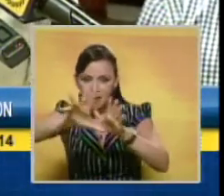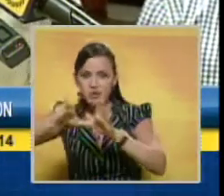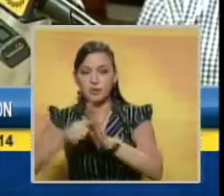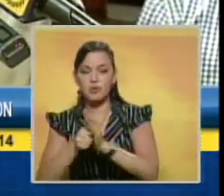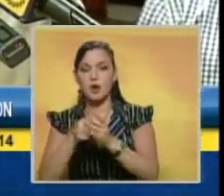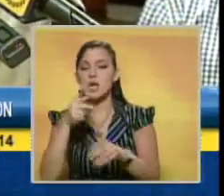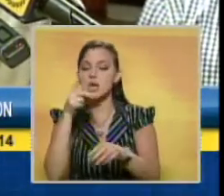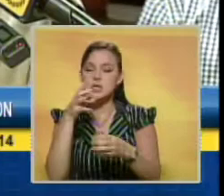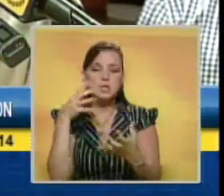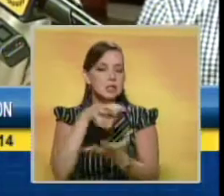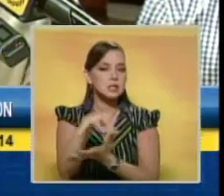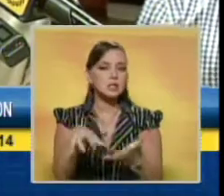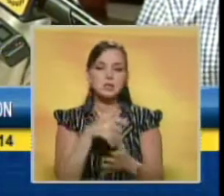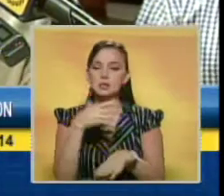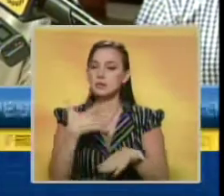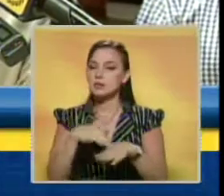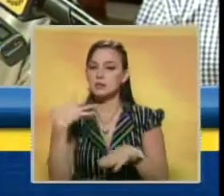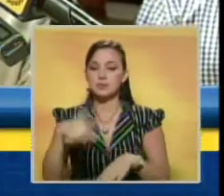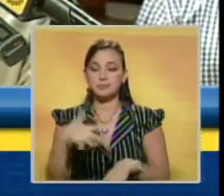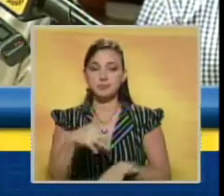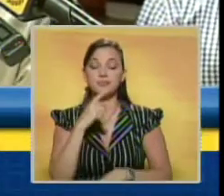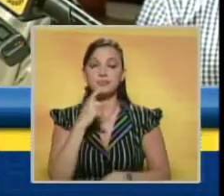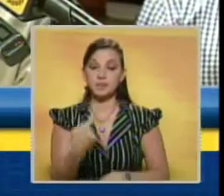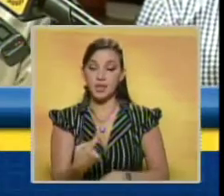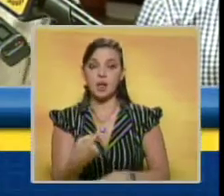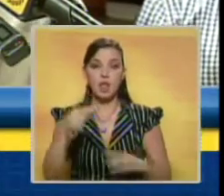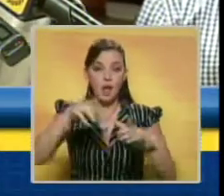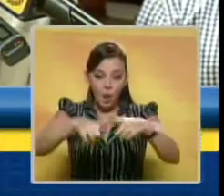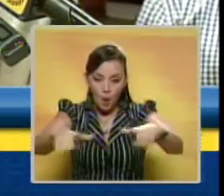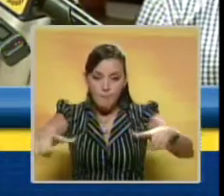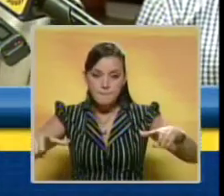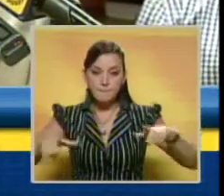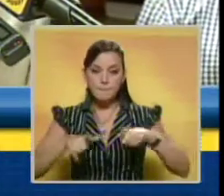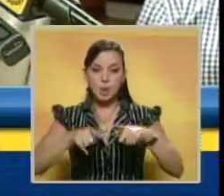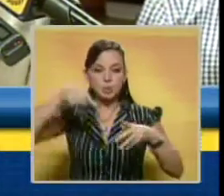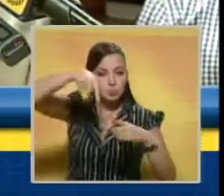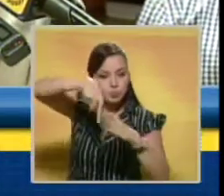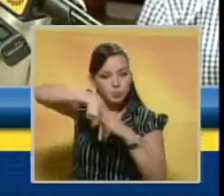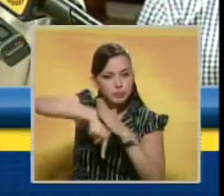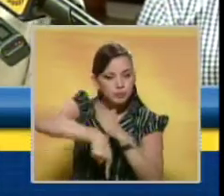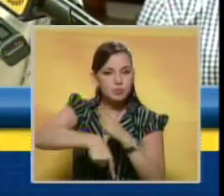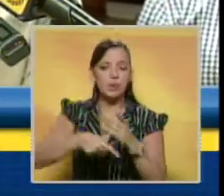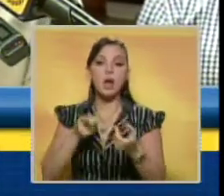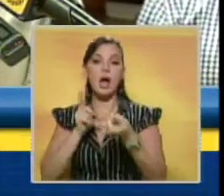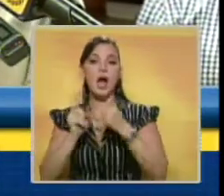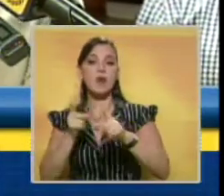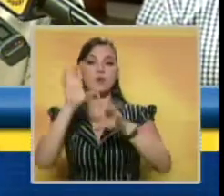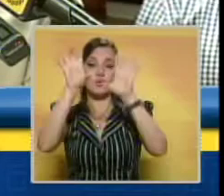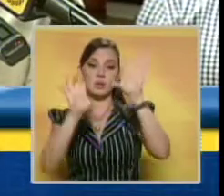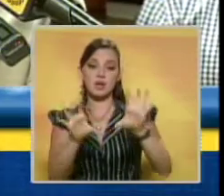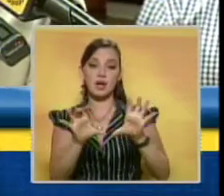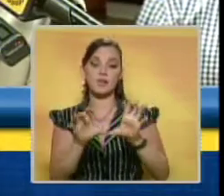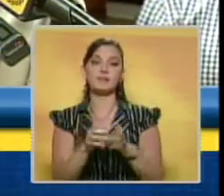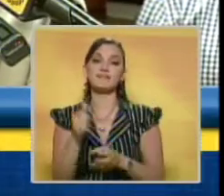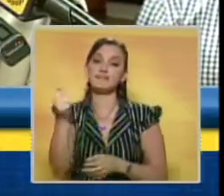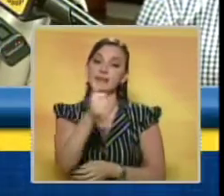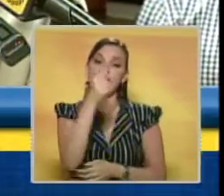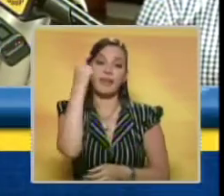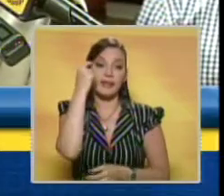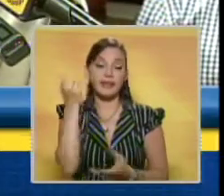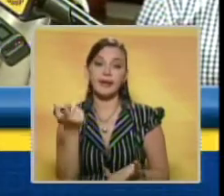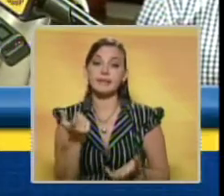se debe atender. Del riego, gran parte de los pozos profundos que hay en algunos estados del país se van desactivando cada vez por